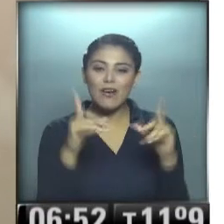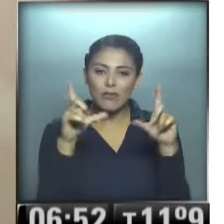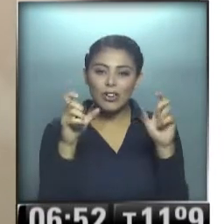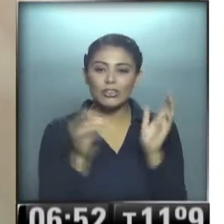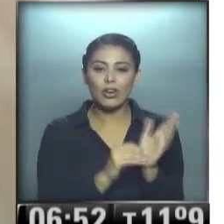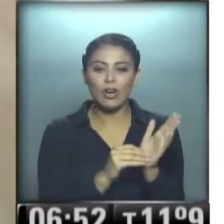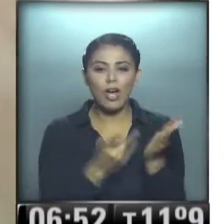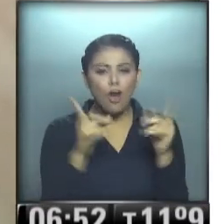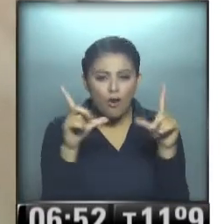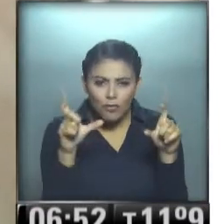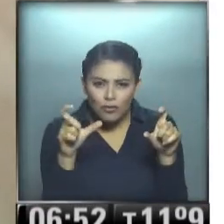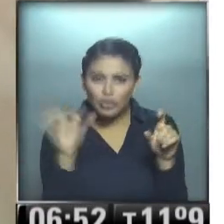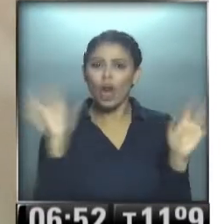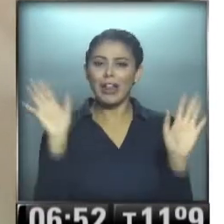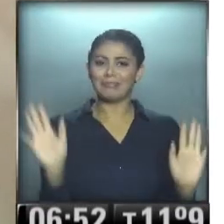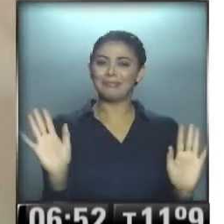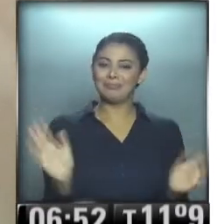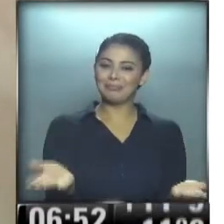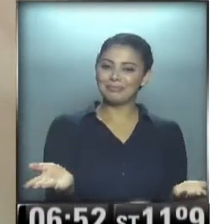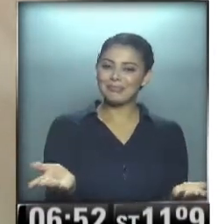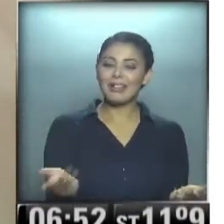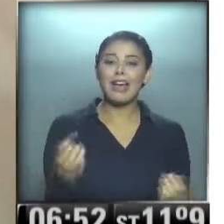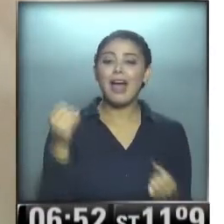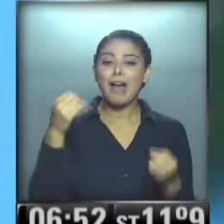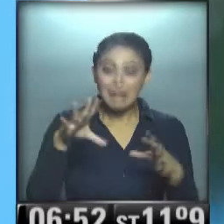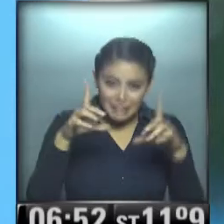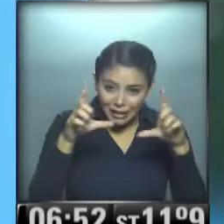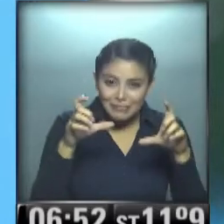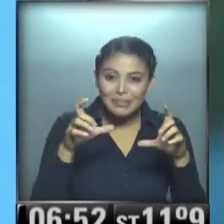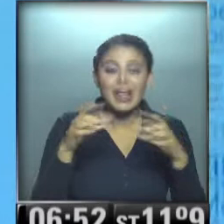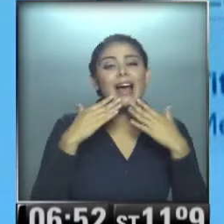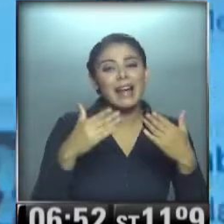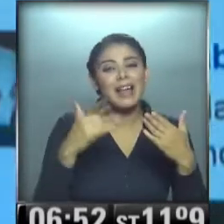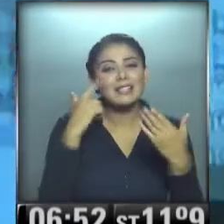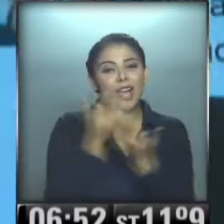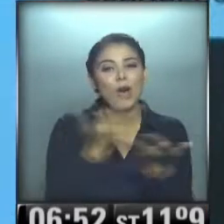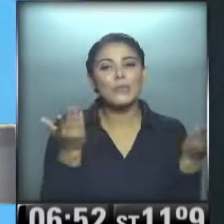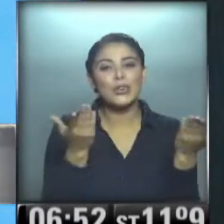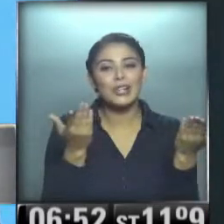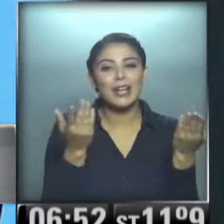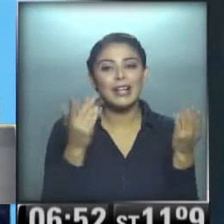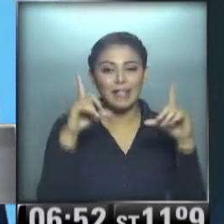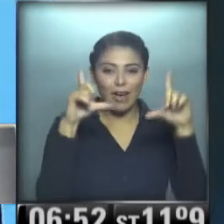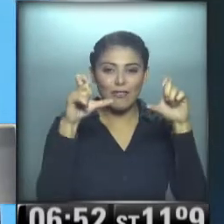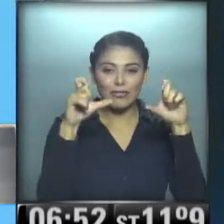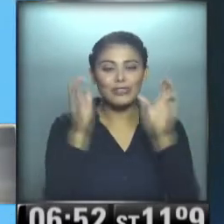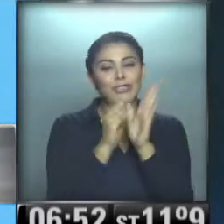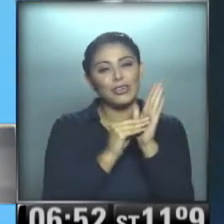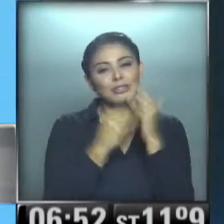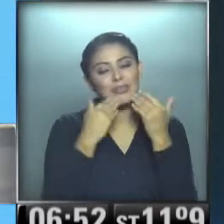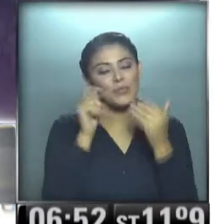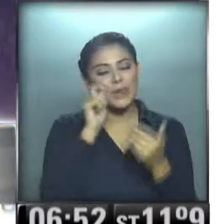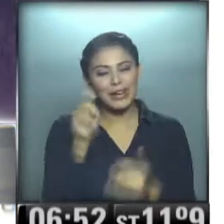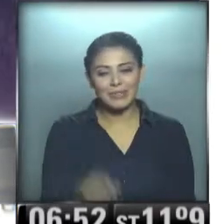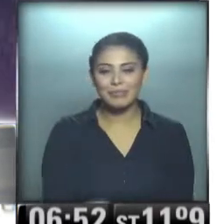foto. Es una foto de hola, realmente. Apareció en la cámara. Gracias por compartir esta mañana tu foto con nosotros. Un beso muy grande,